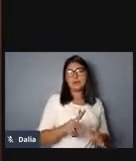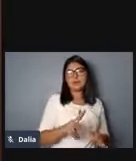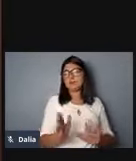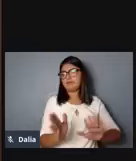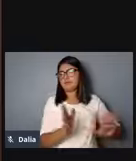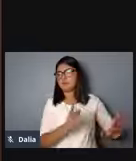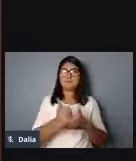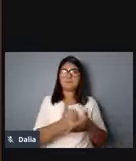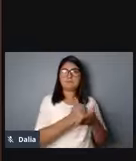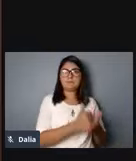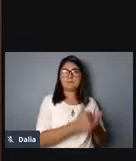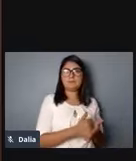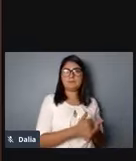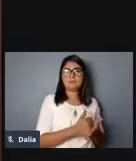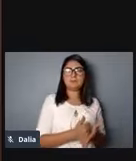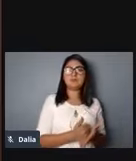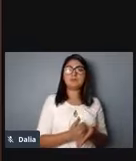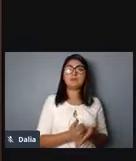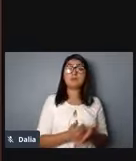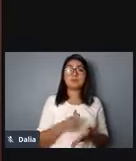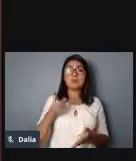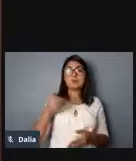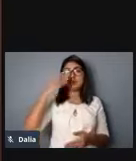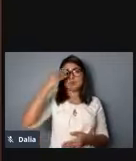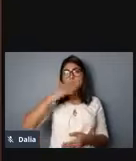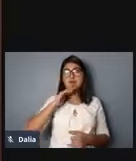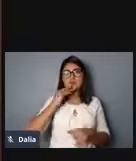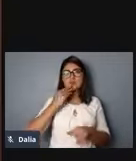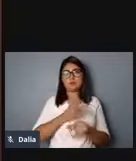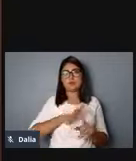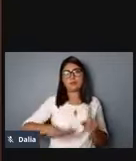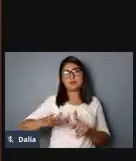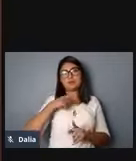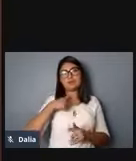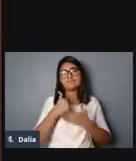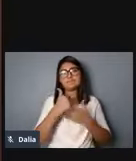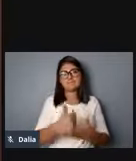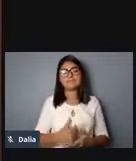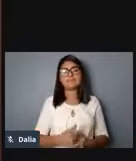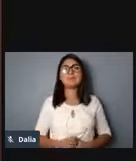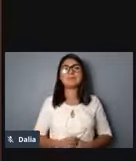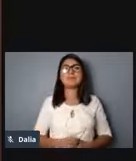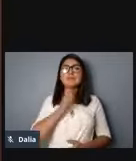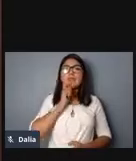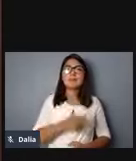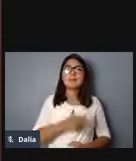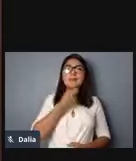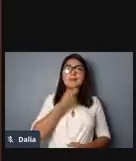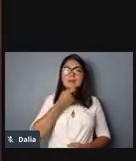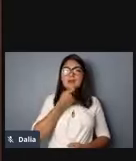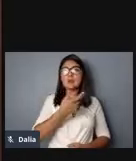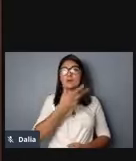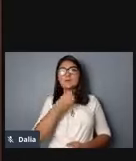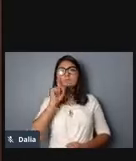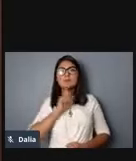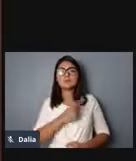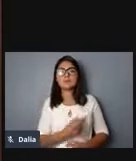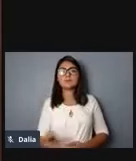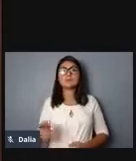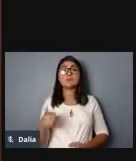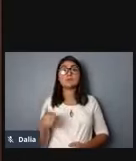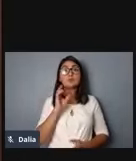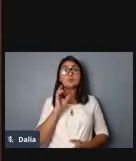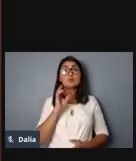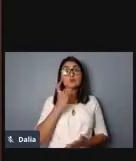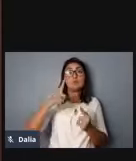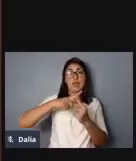En este sentido de responsabilidad social. También en las niñas y en los niños no solo es cumplir las tareas porque se paga